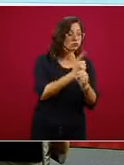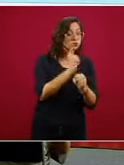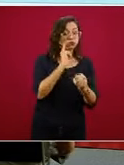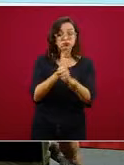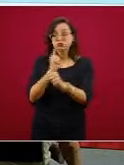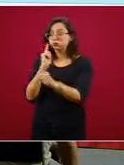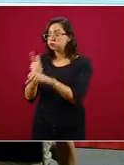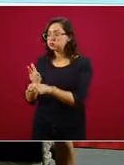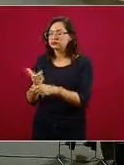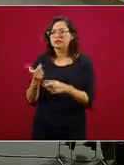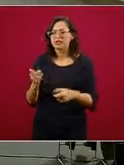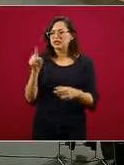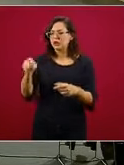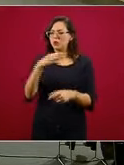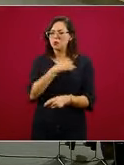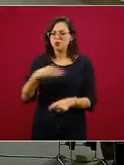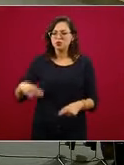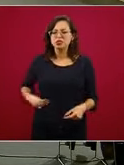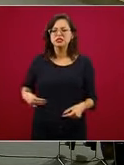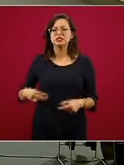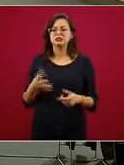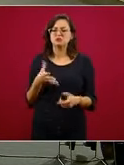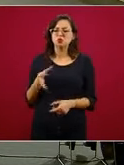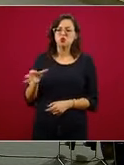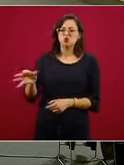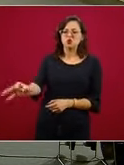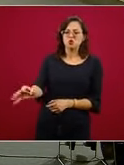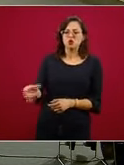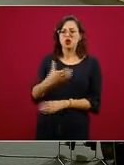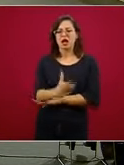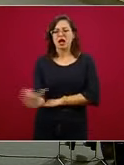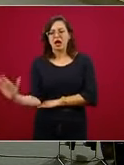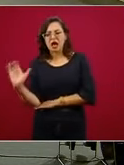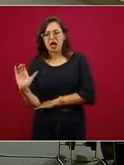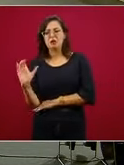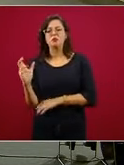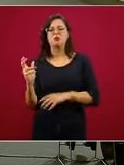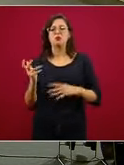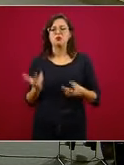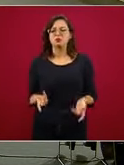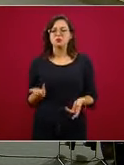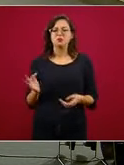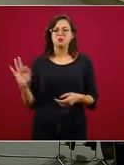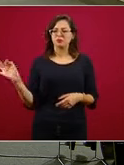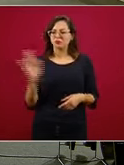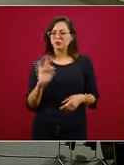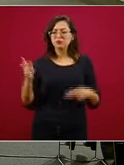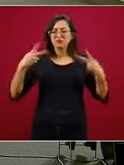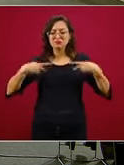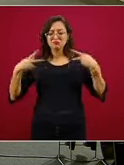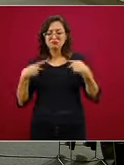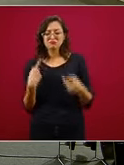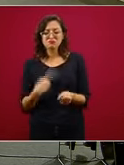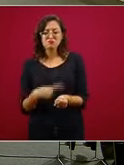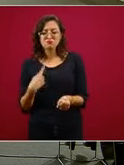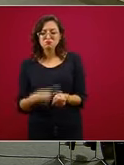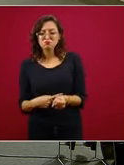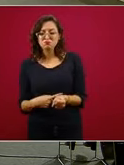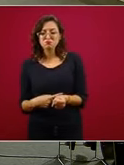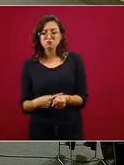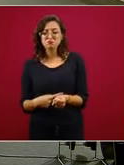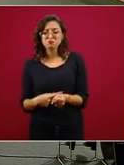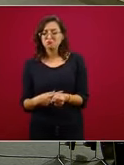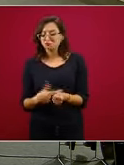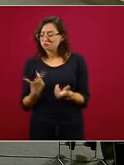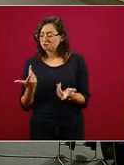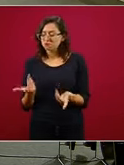comunitarios, especialmente en estos municipios o localidades rurales, donde posiblemente la cantidad de casos, cuando lo veamos en